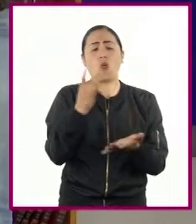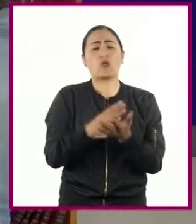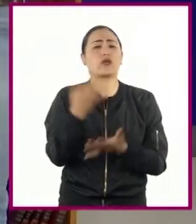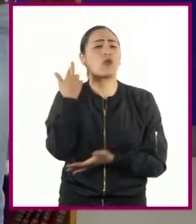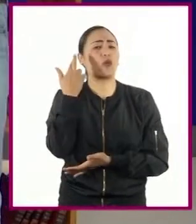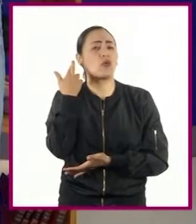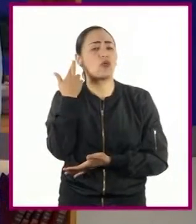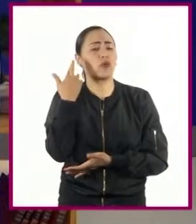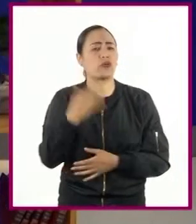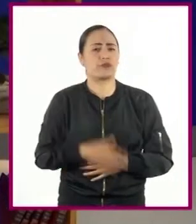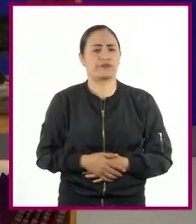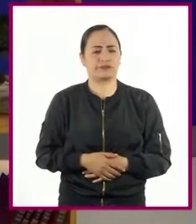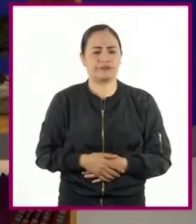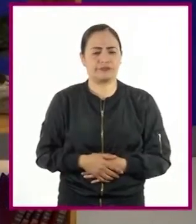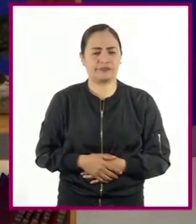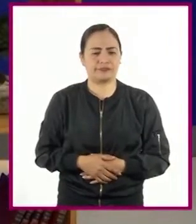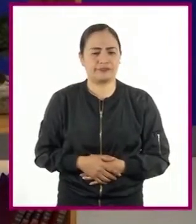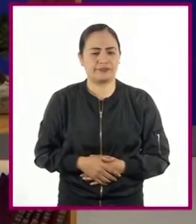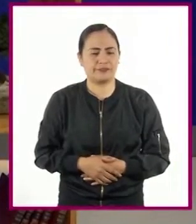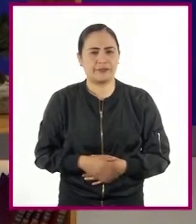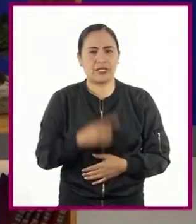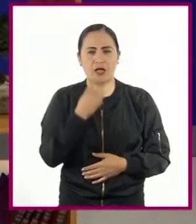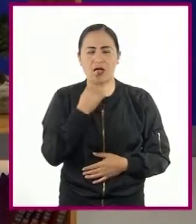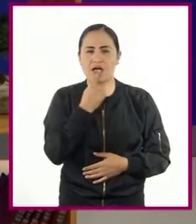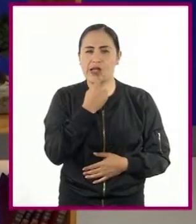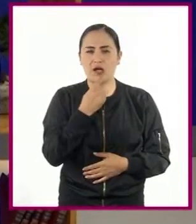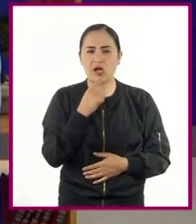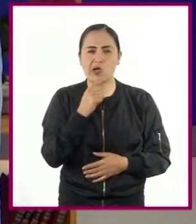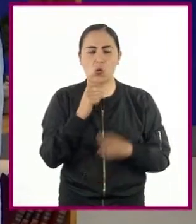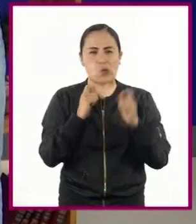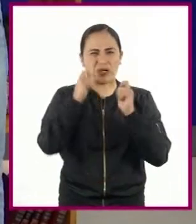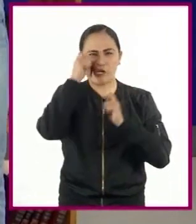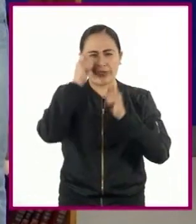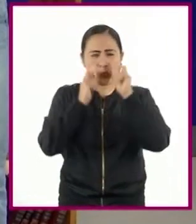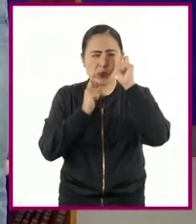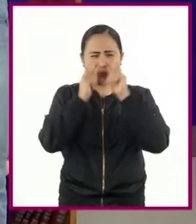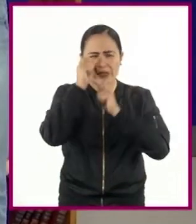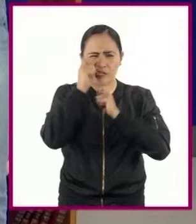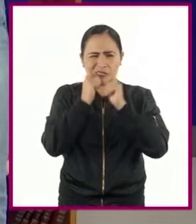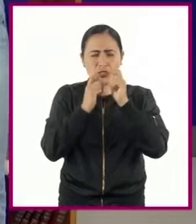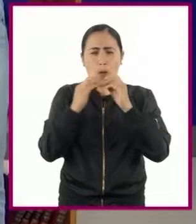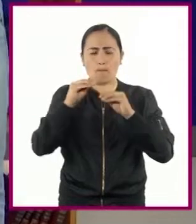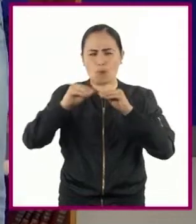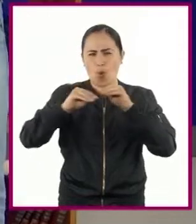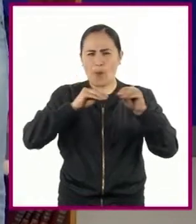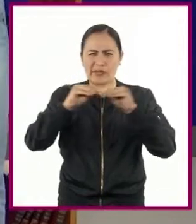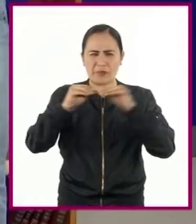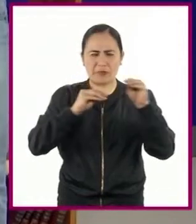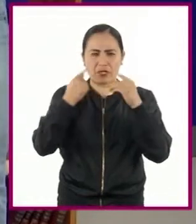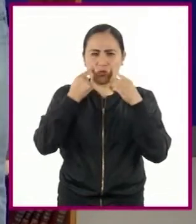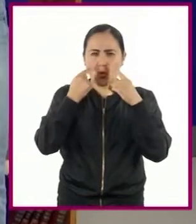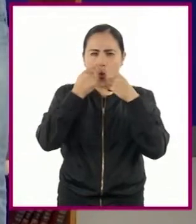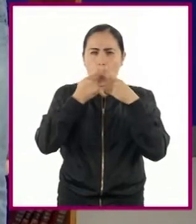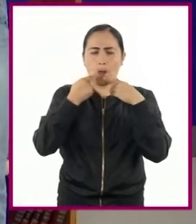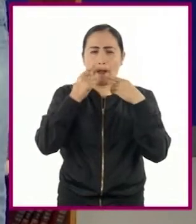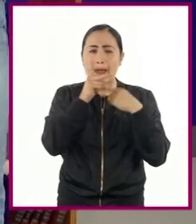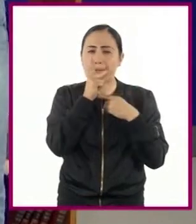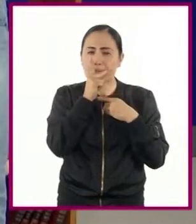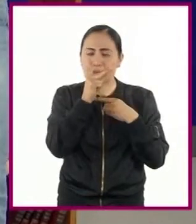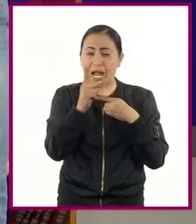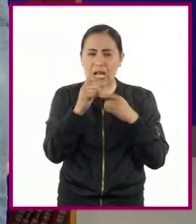5. Dar elasticidad a los labios exagerando al máximo los movimientos de algunas